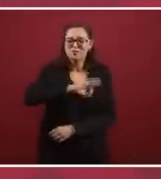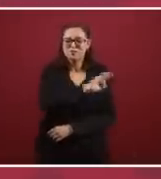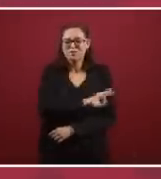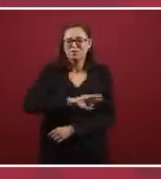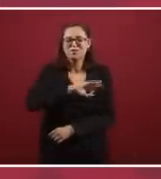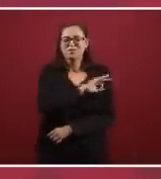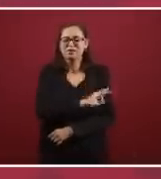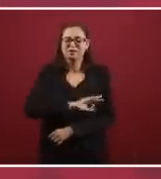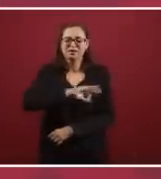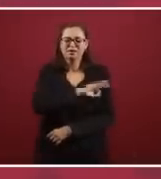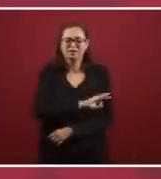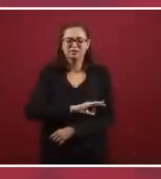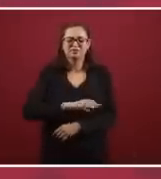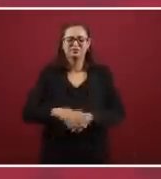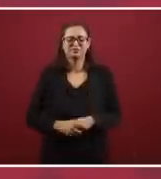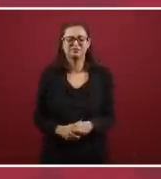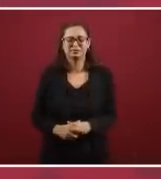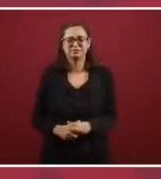Hay un